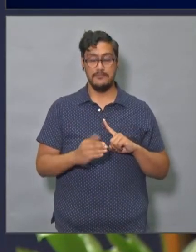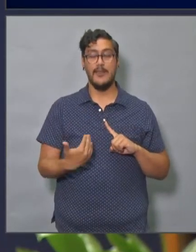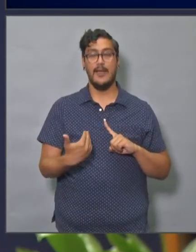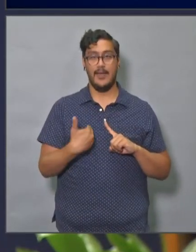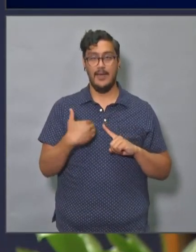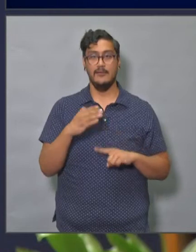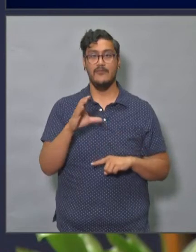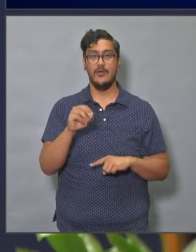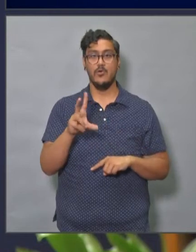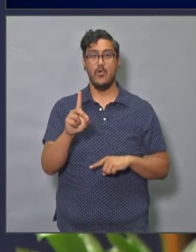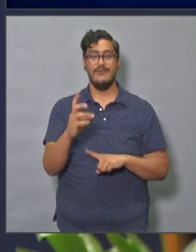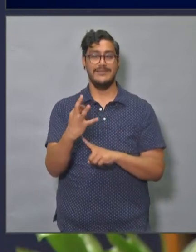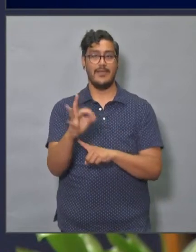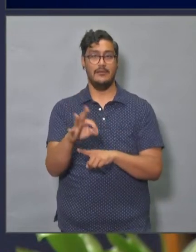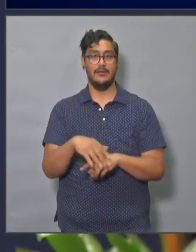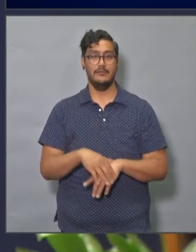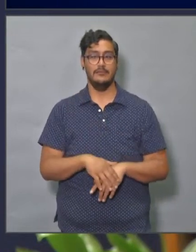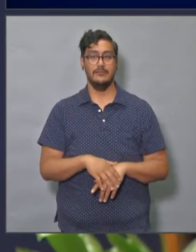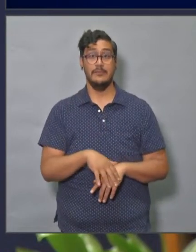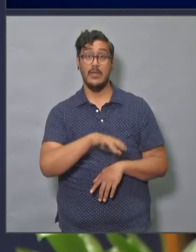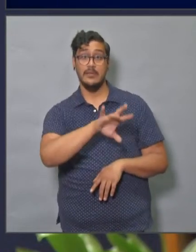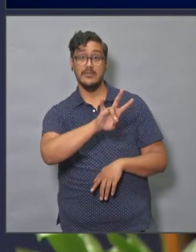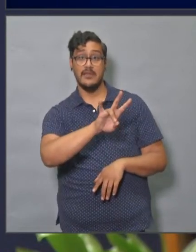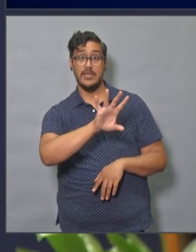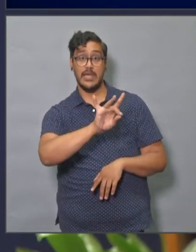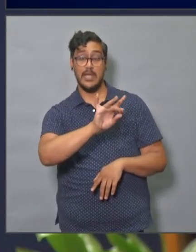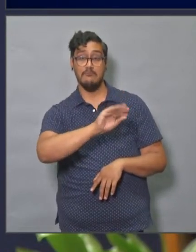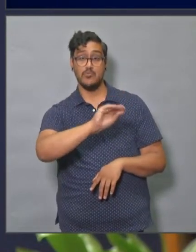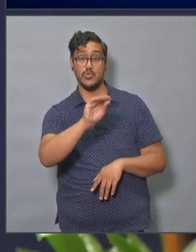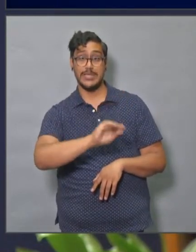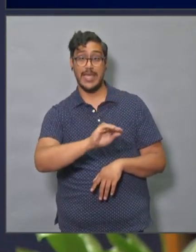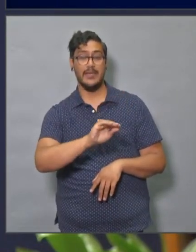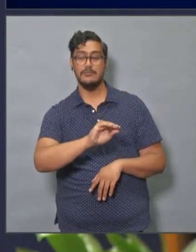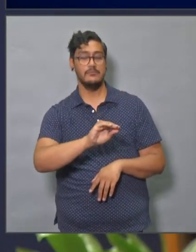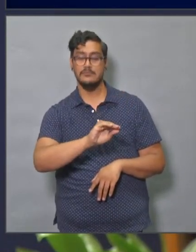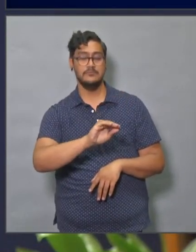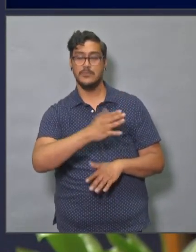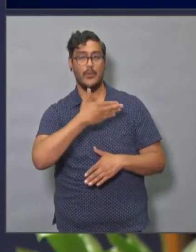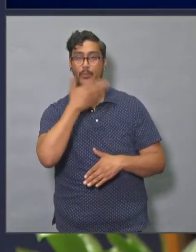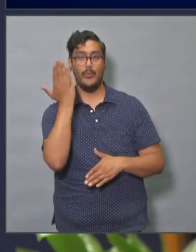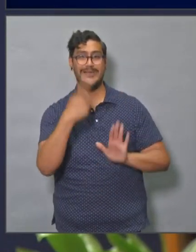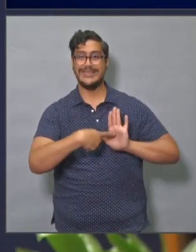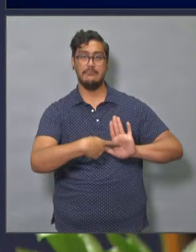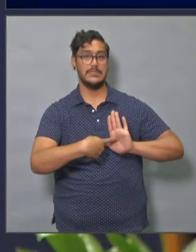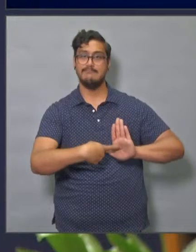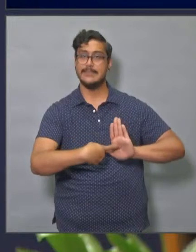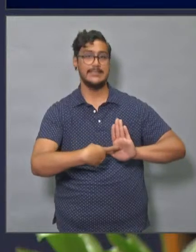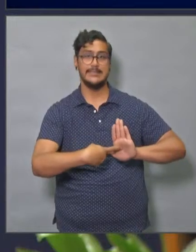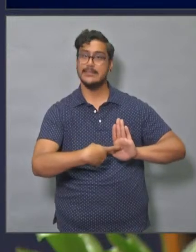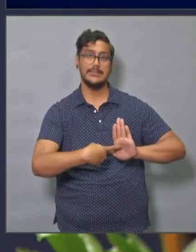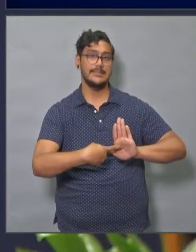positivos. El 78% de las personas no tenían síntomas.